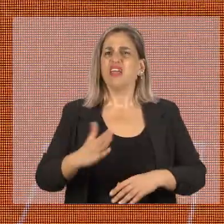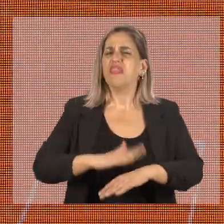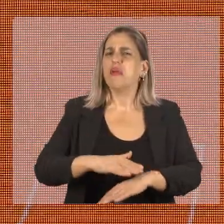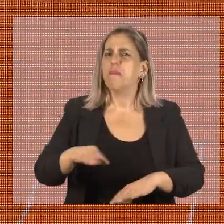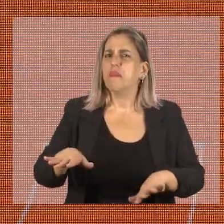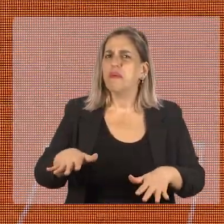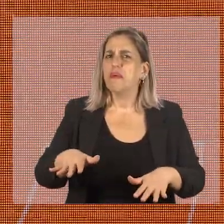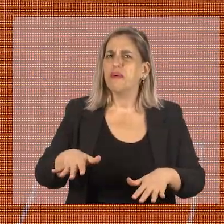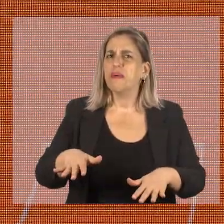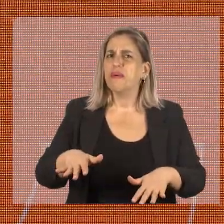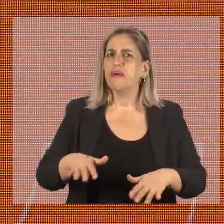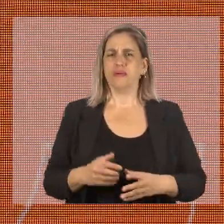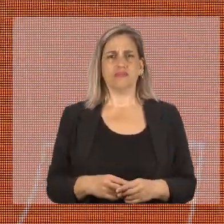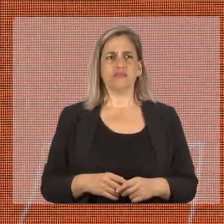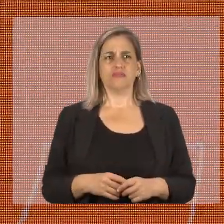¿Cómo estoy de tiempo?